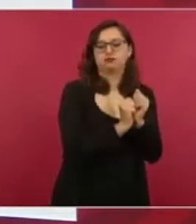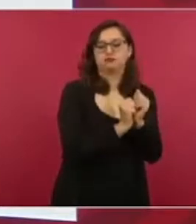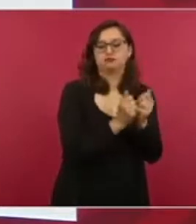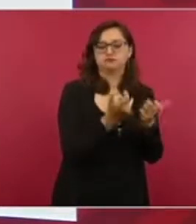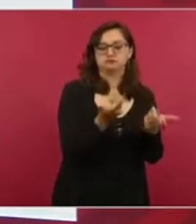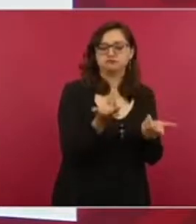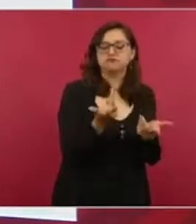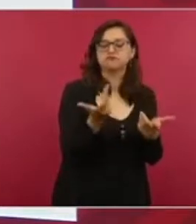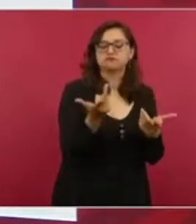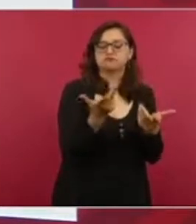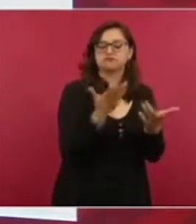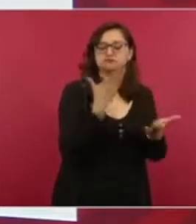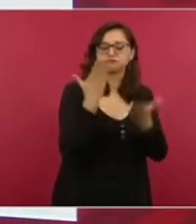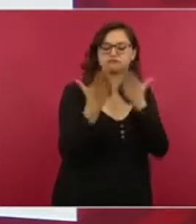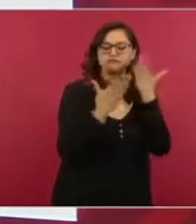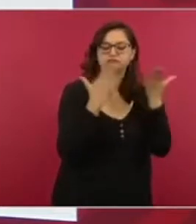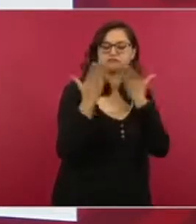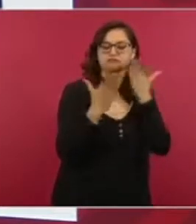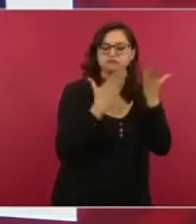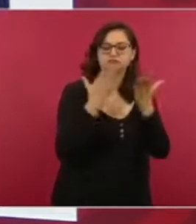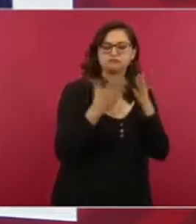Tenemos preparación.